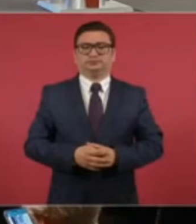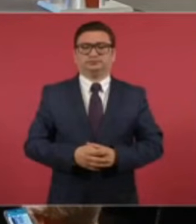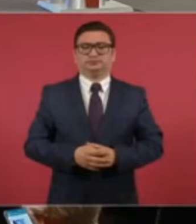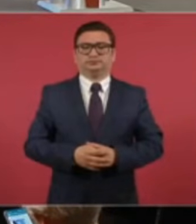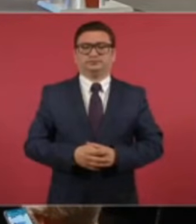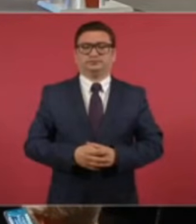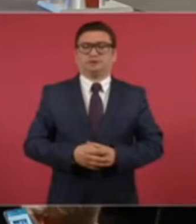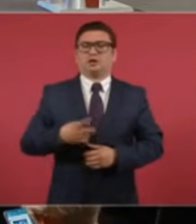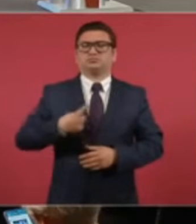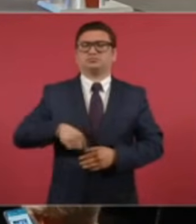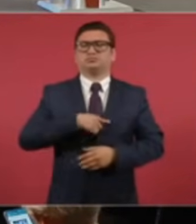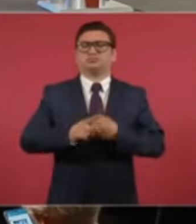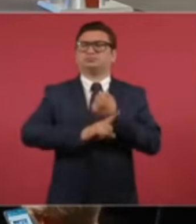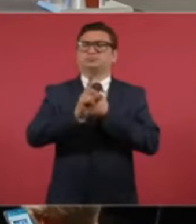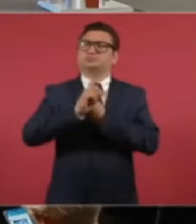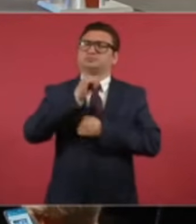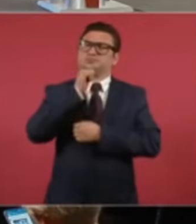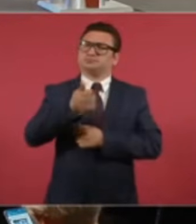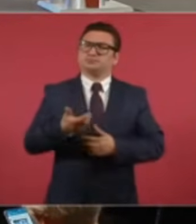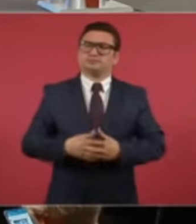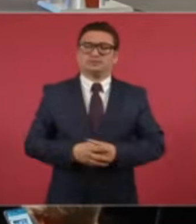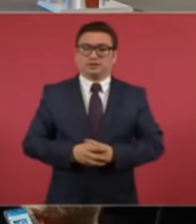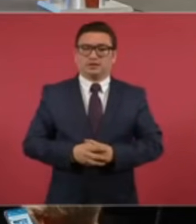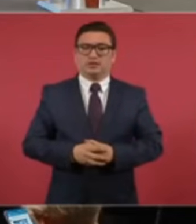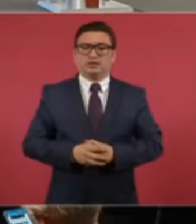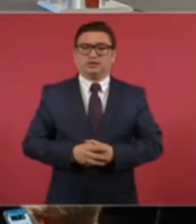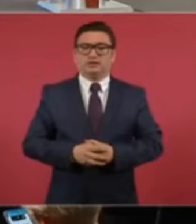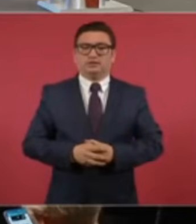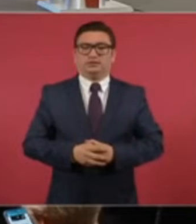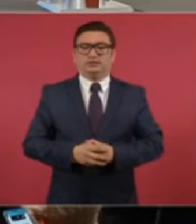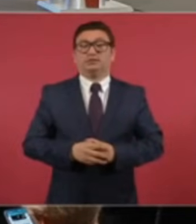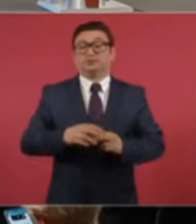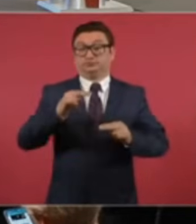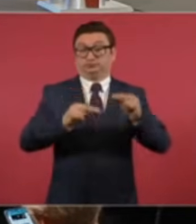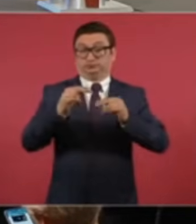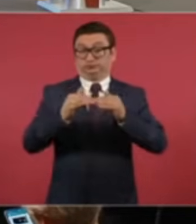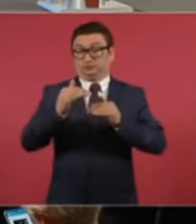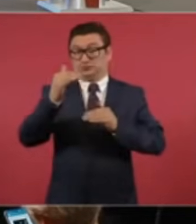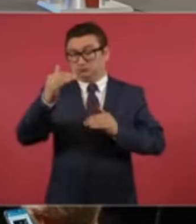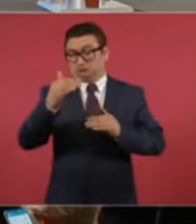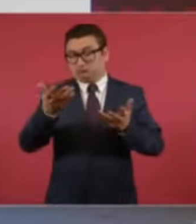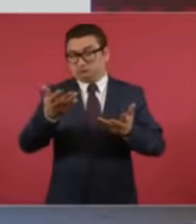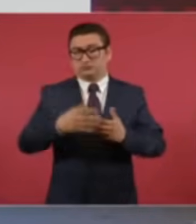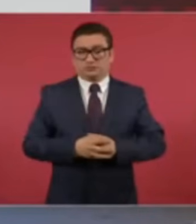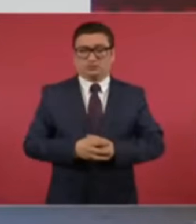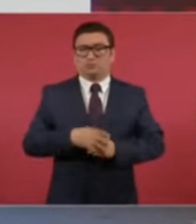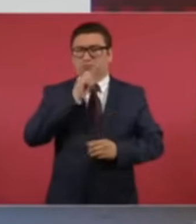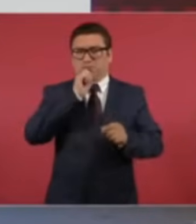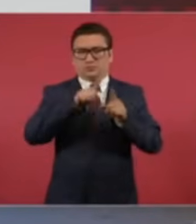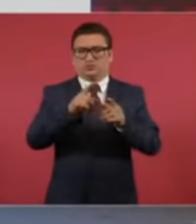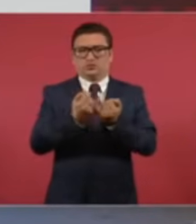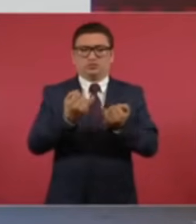problema. Y en cuanto a incremento nominal, lo mismo,